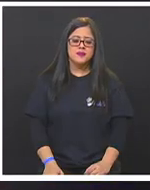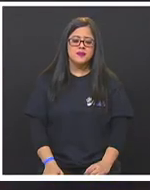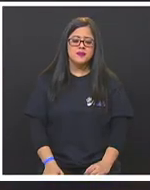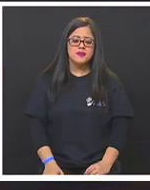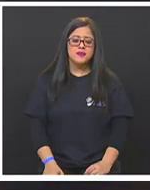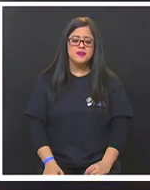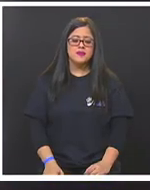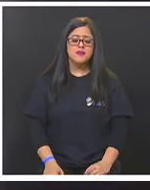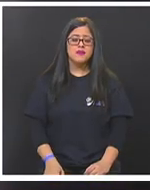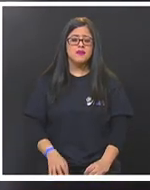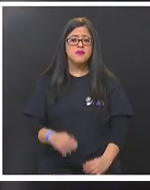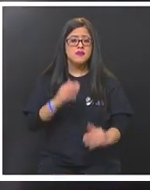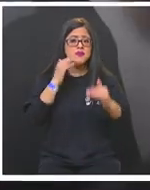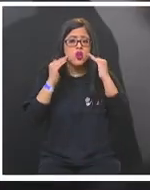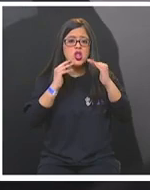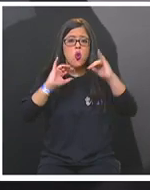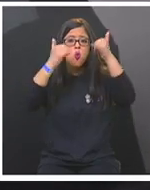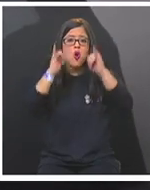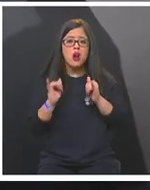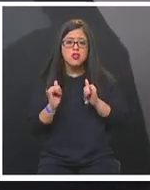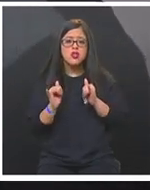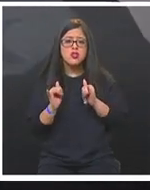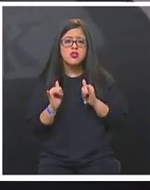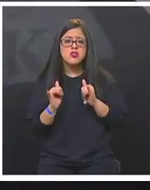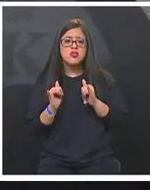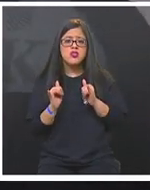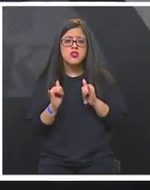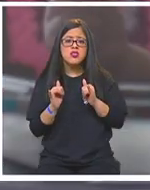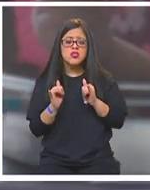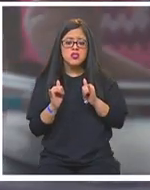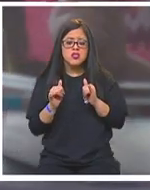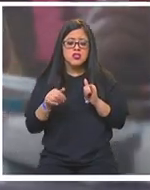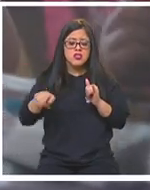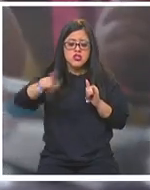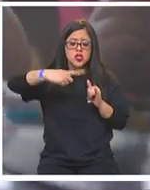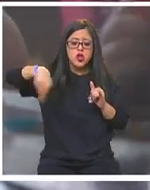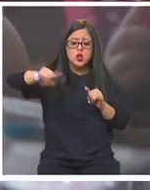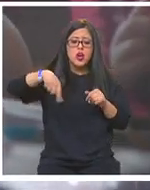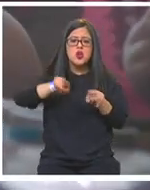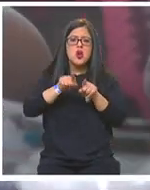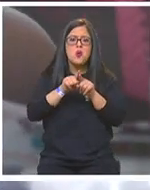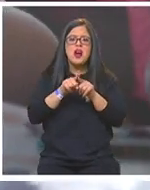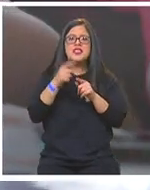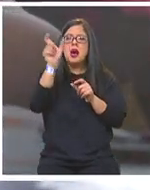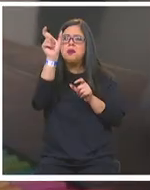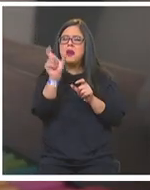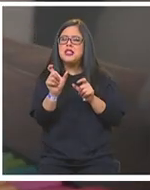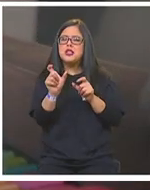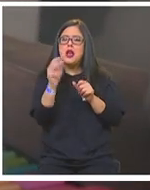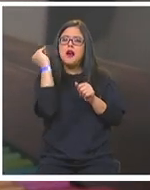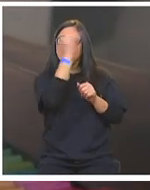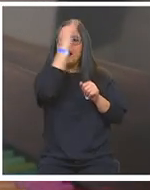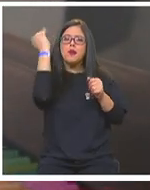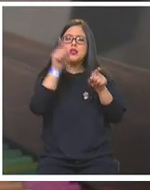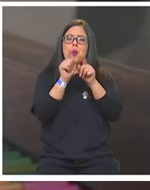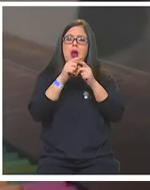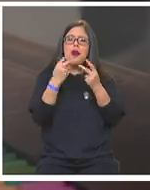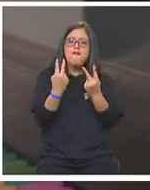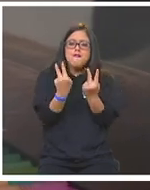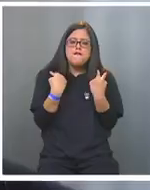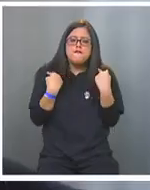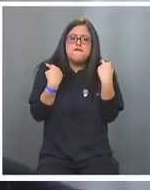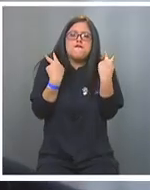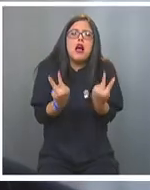un día los niños estaban jugando y ya todos tenían un héroe definido. Y a un nieto le faltaba un héroe para